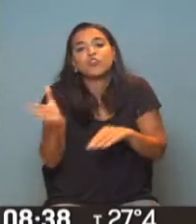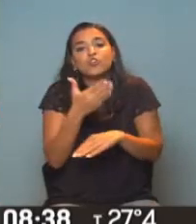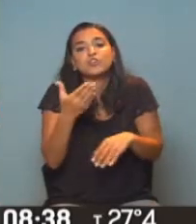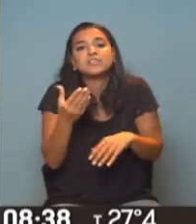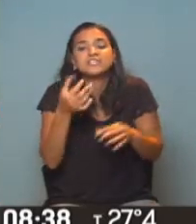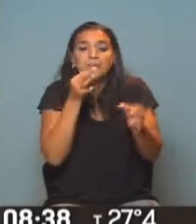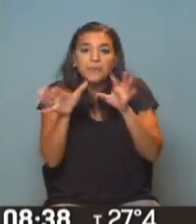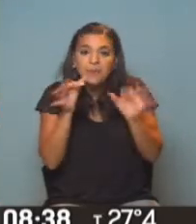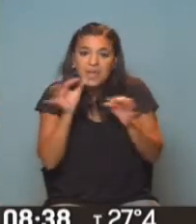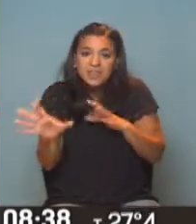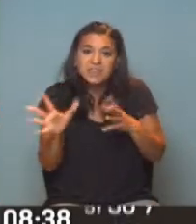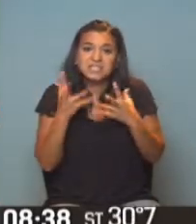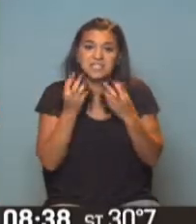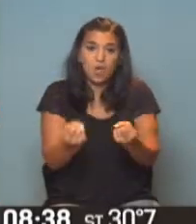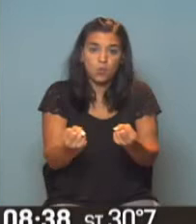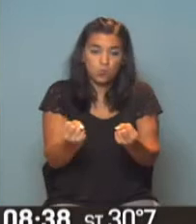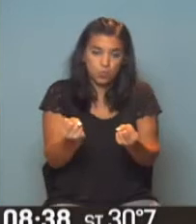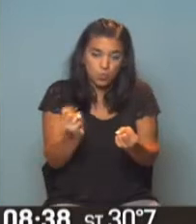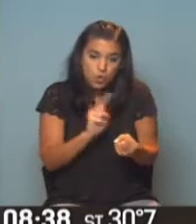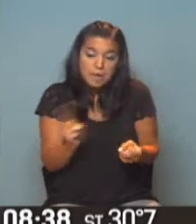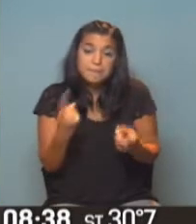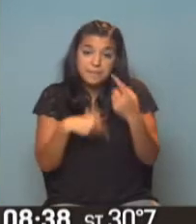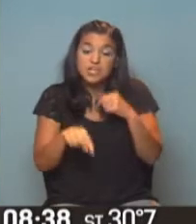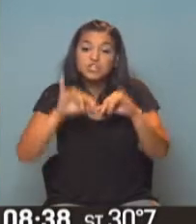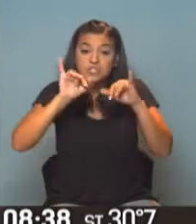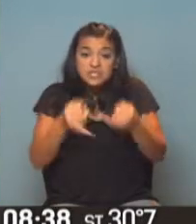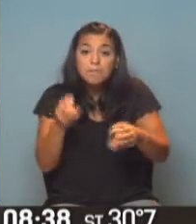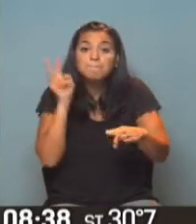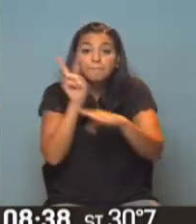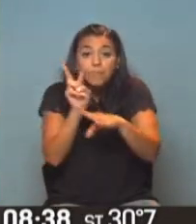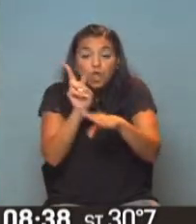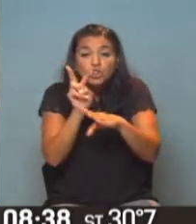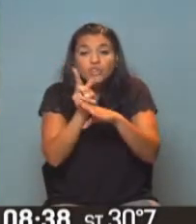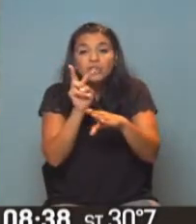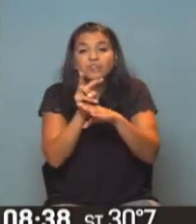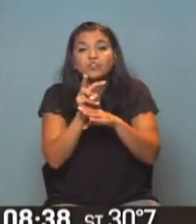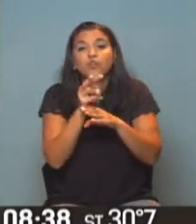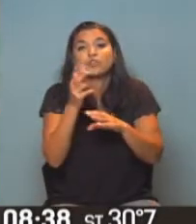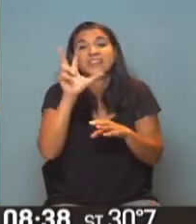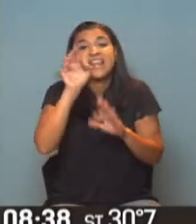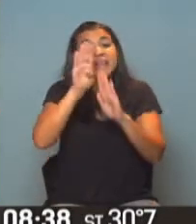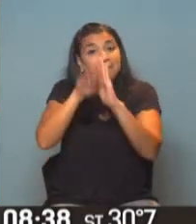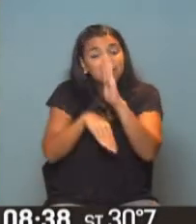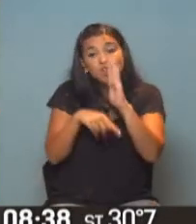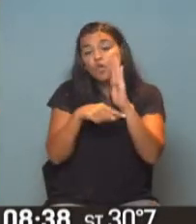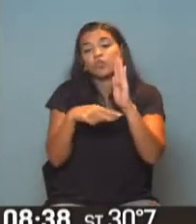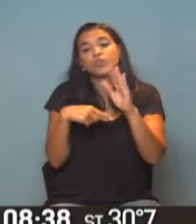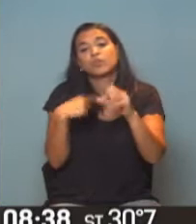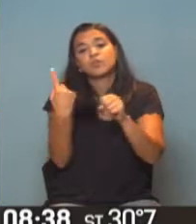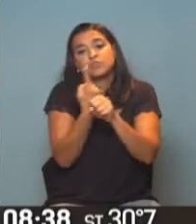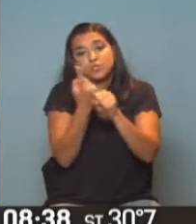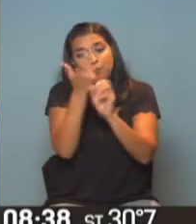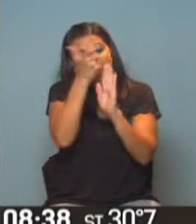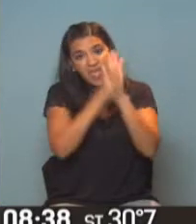necesariamente saludable lo que sí es los protectores que tienen menos de ese número no pueden decir en su